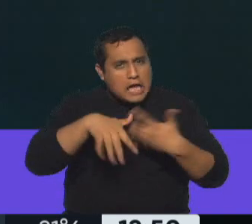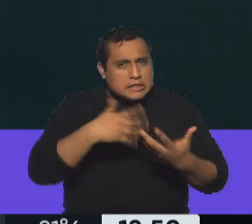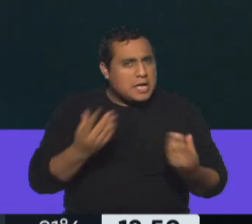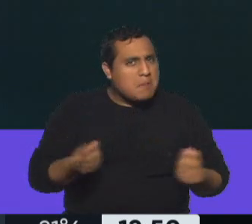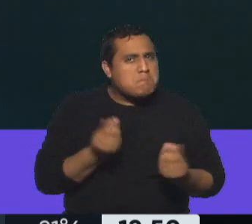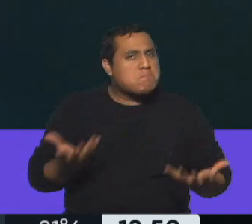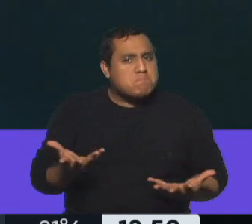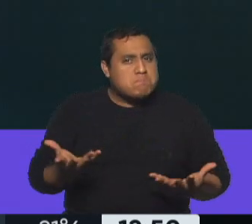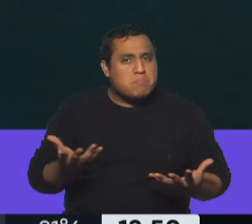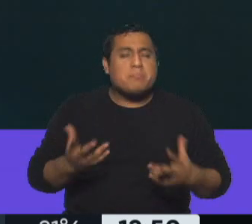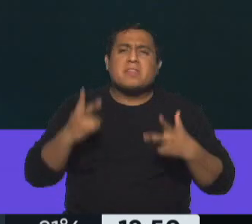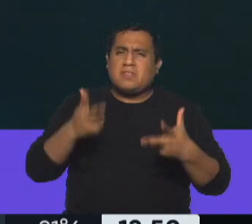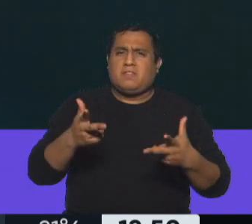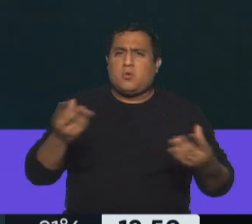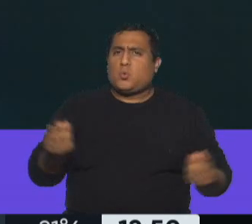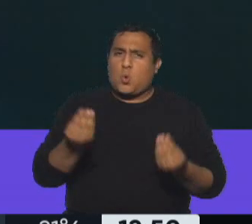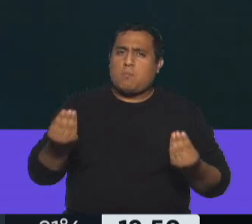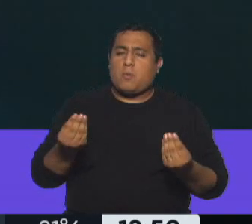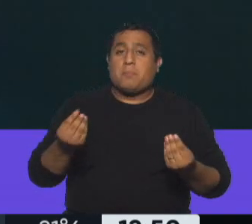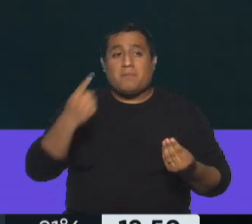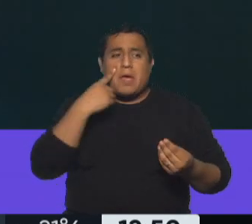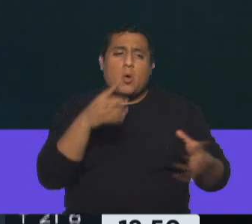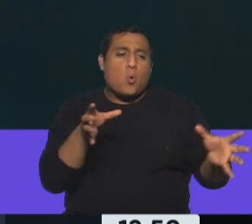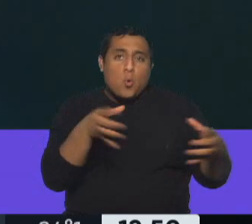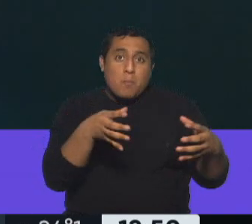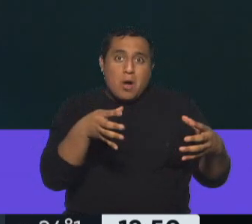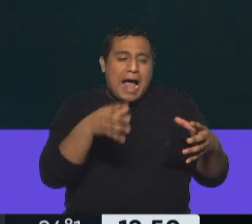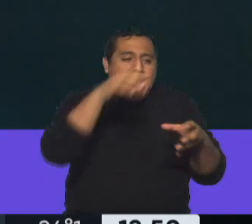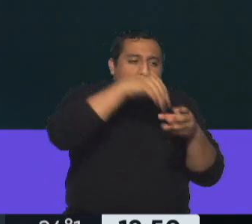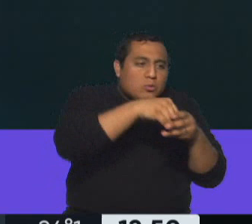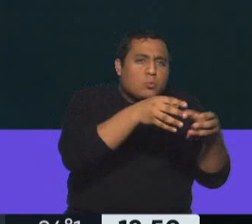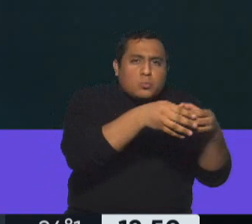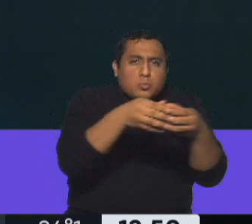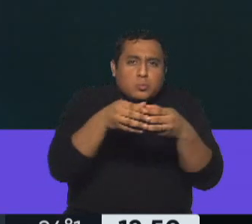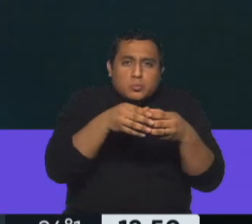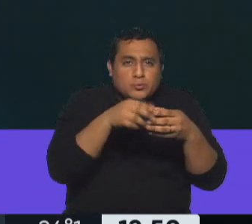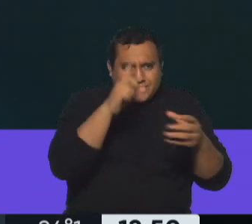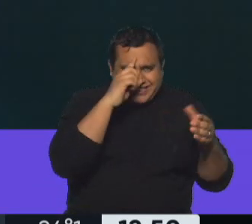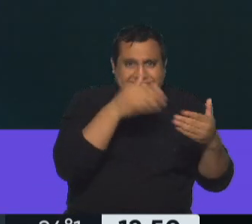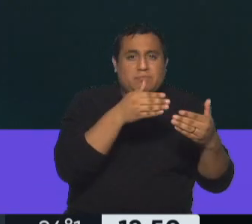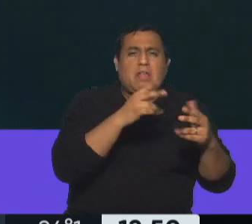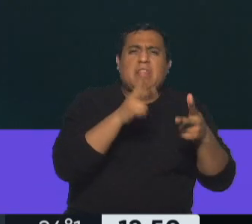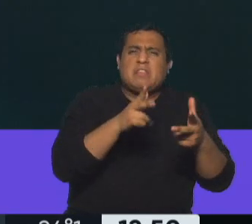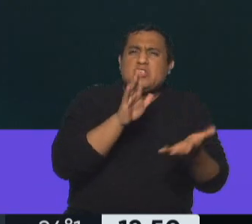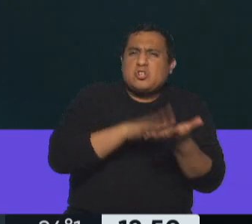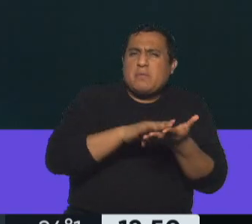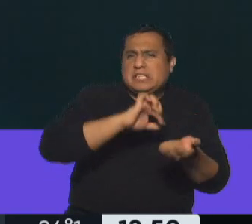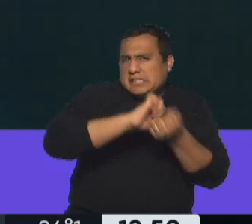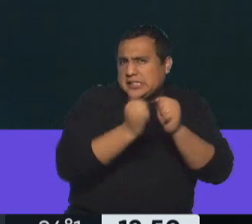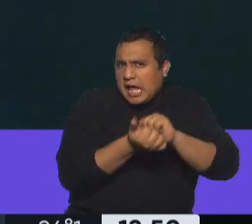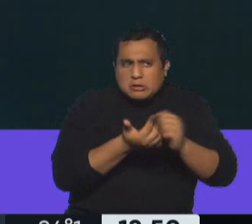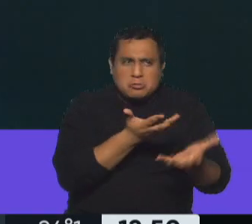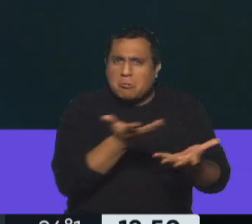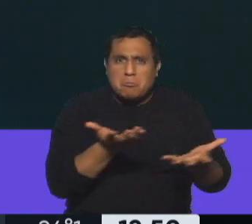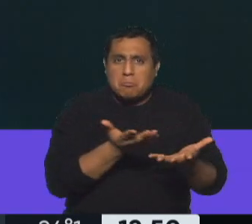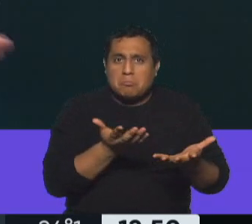porque hice de algunos sectores conservadores interpretó que se habla de sexo y se les